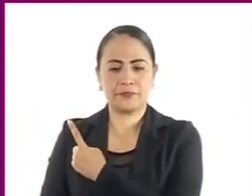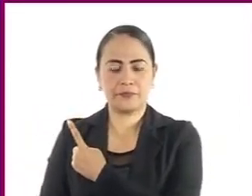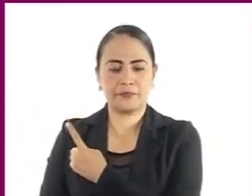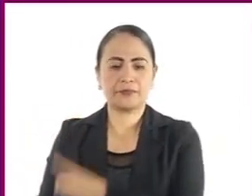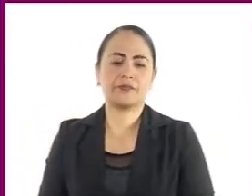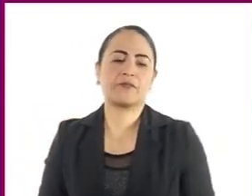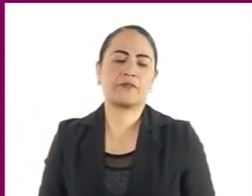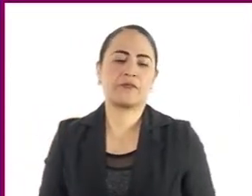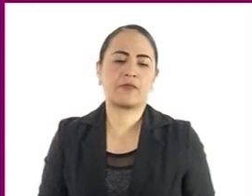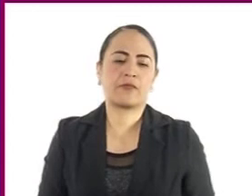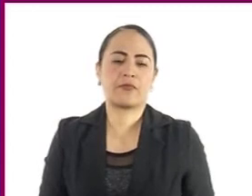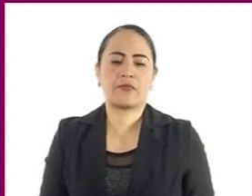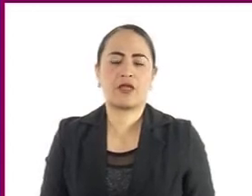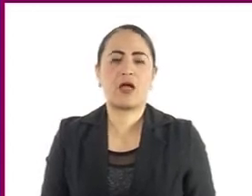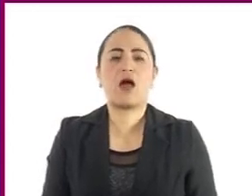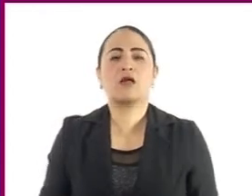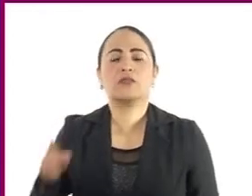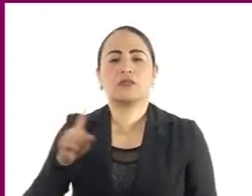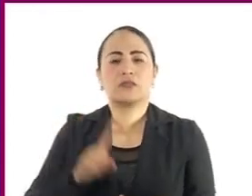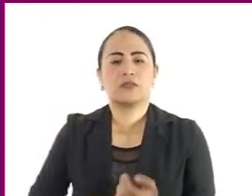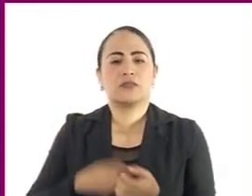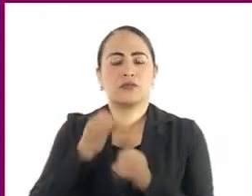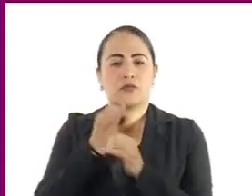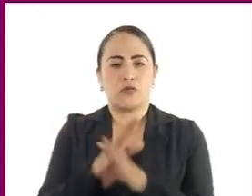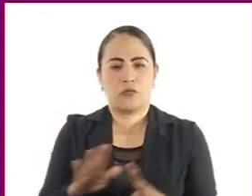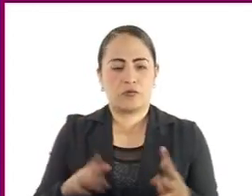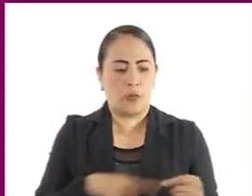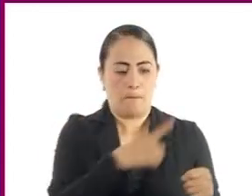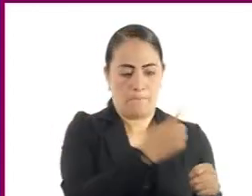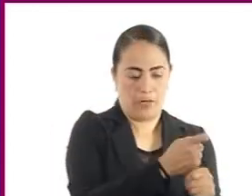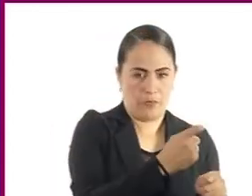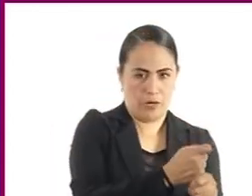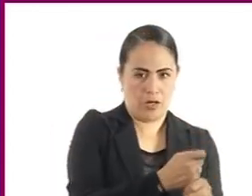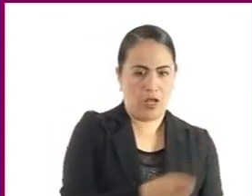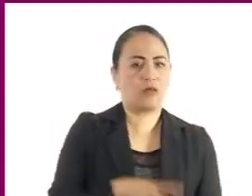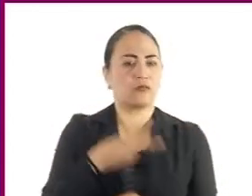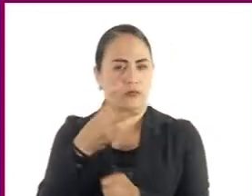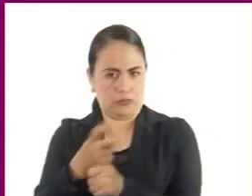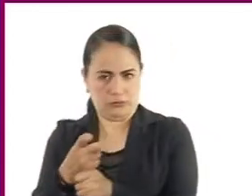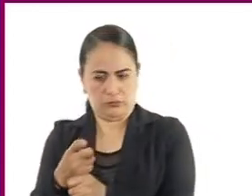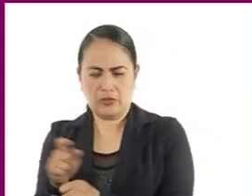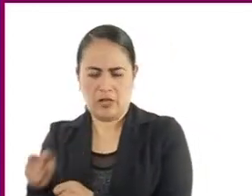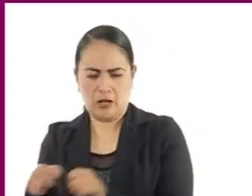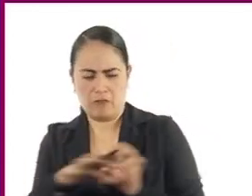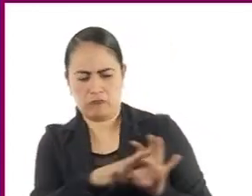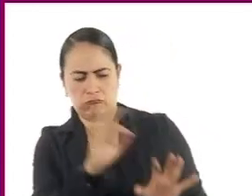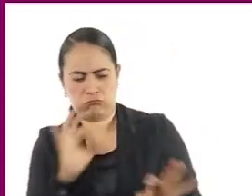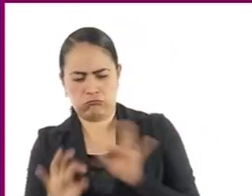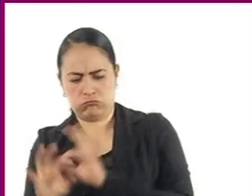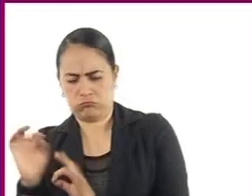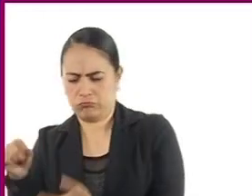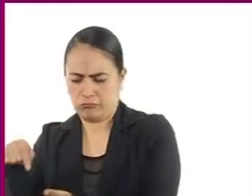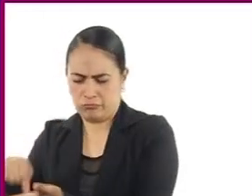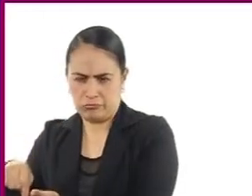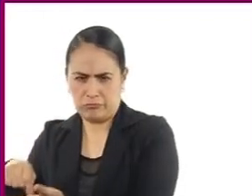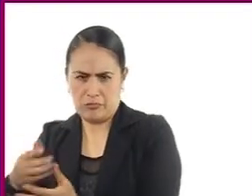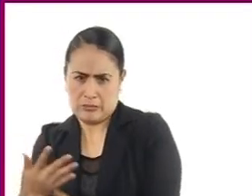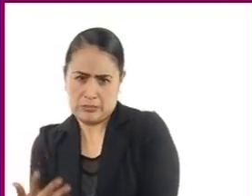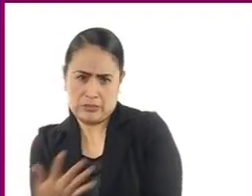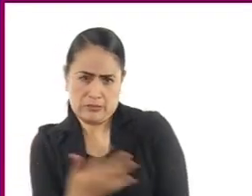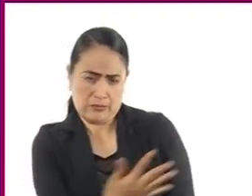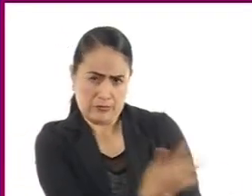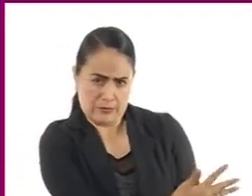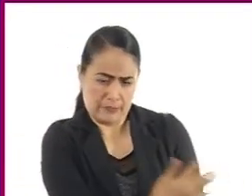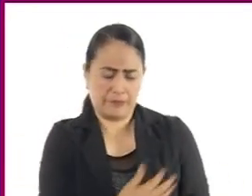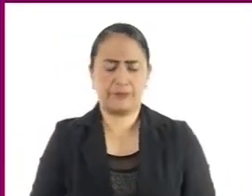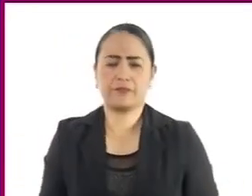Las fuentes terciarias contienen información de fuentes primarias y secundarias y su función es remitirlas. Cumplen